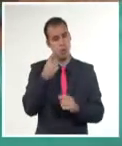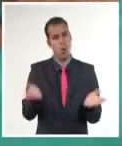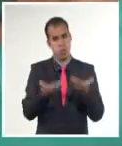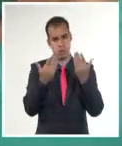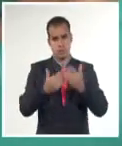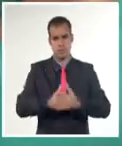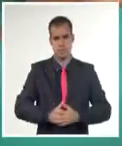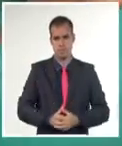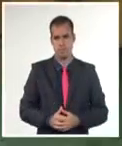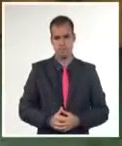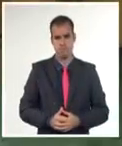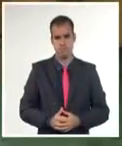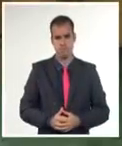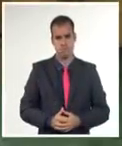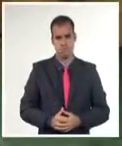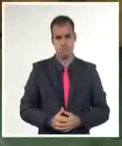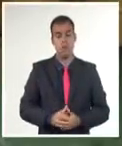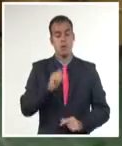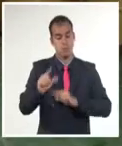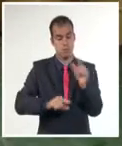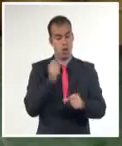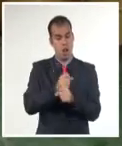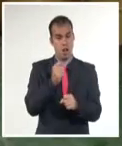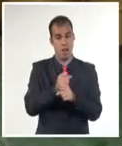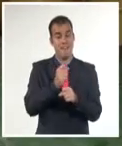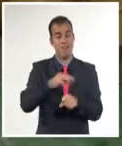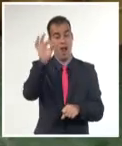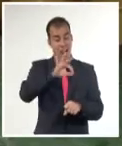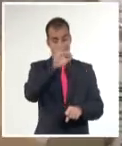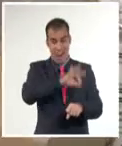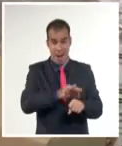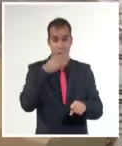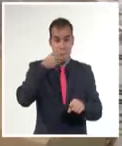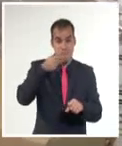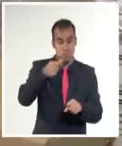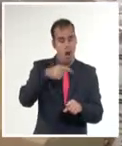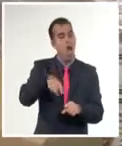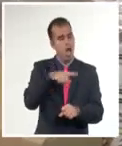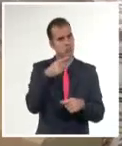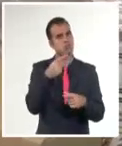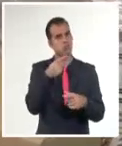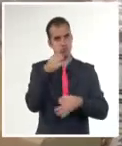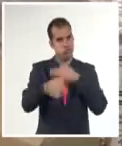Sin dudas, de los hombres que trabajan con las abejas, habrá mucho que hablar.